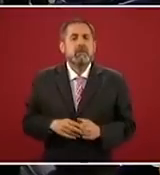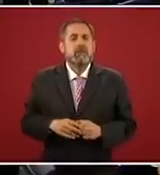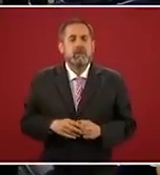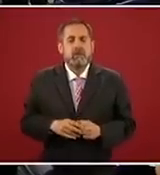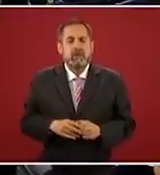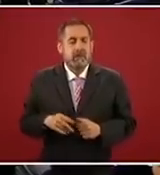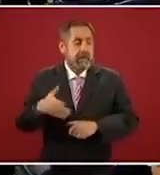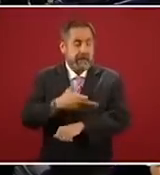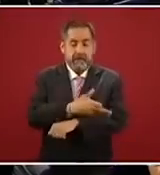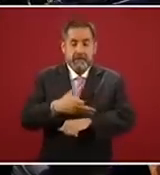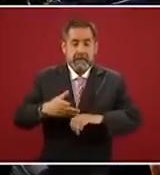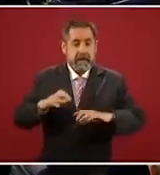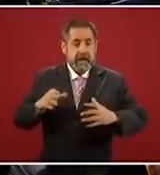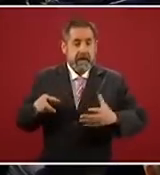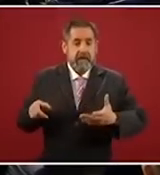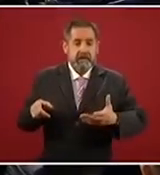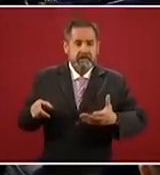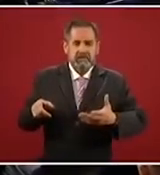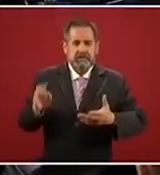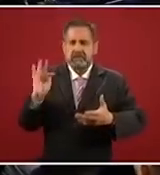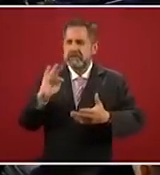en la familia. O sea,